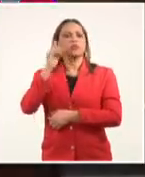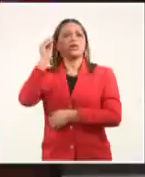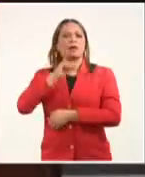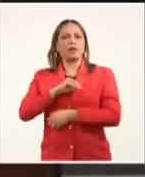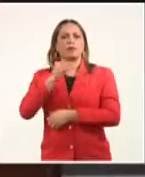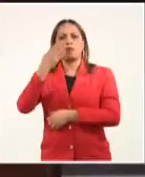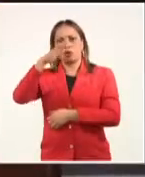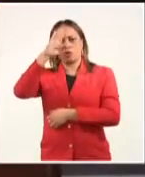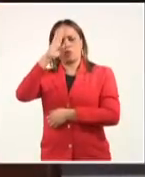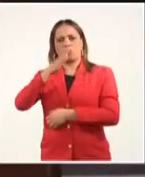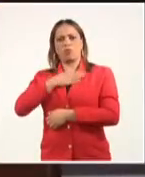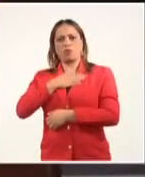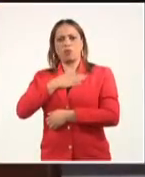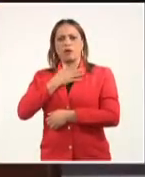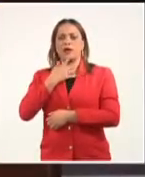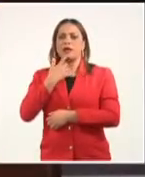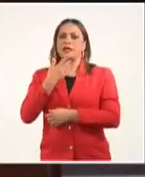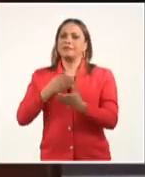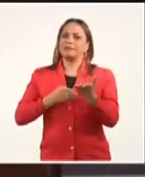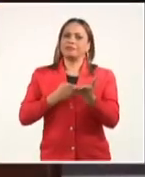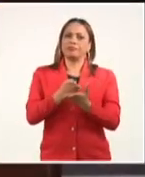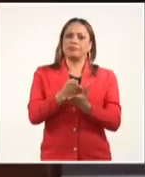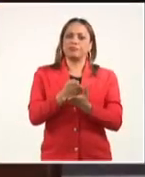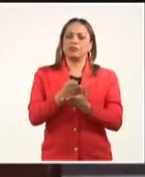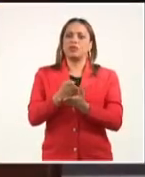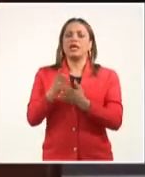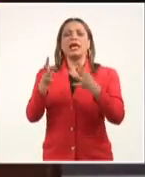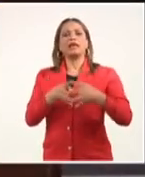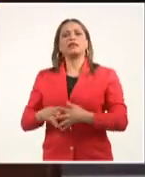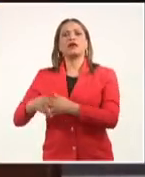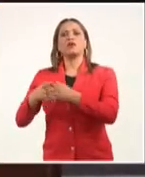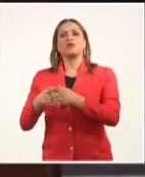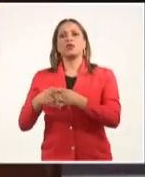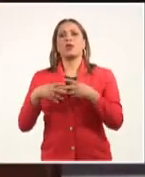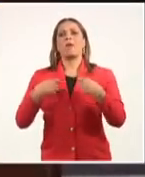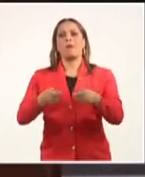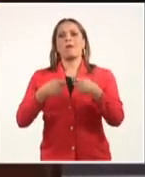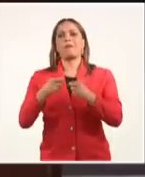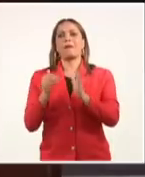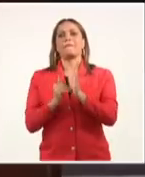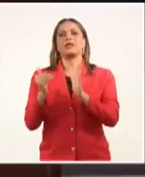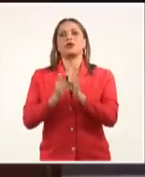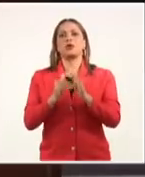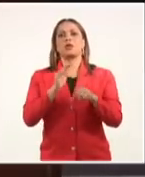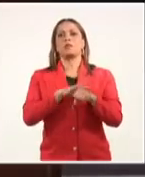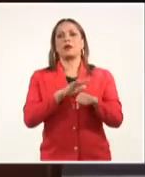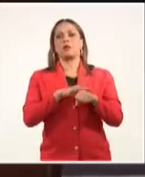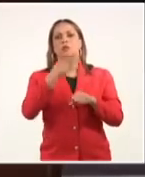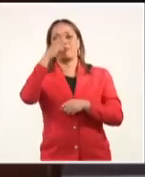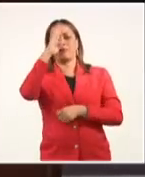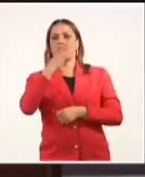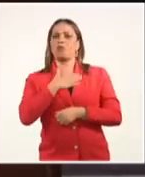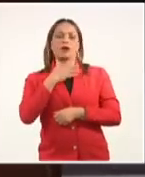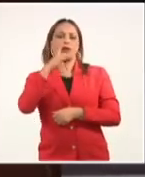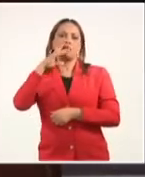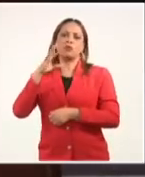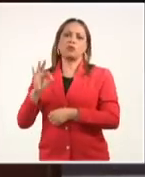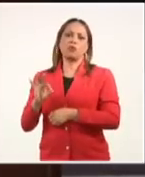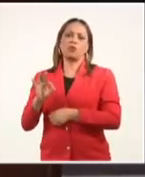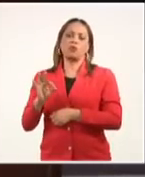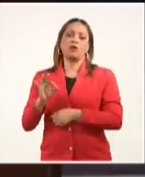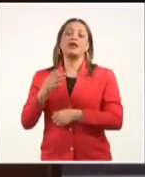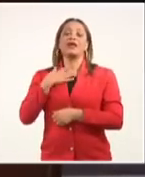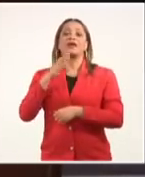invierta millones de dólares y mucho esfuerzo para ocultarla, la